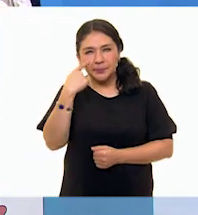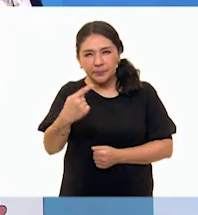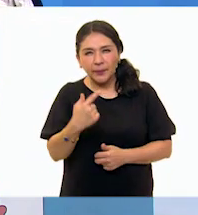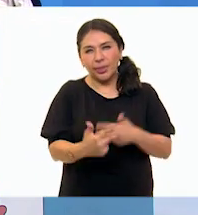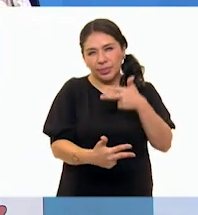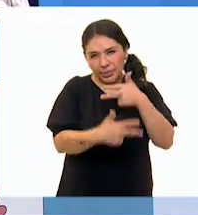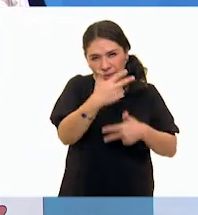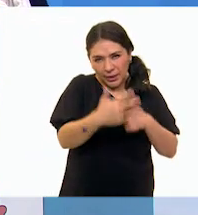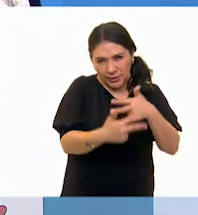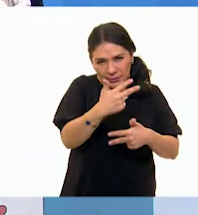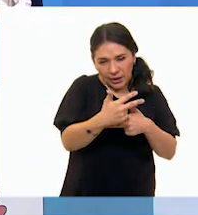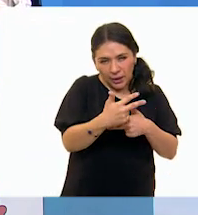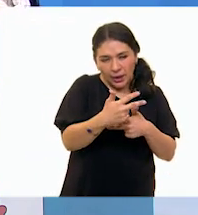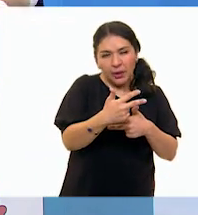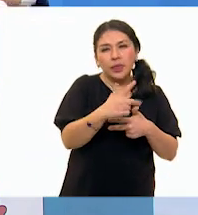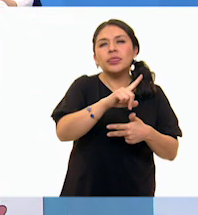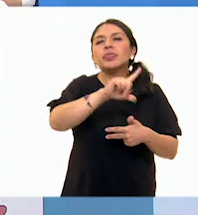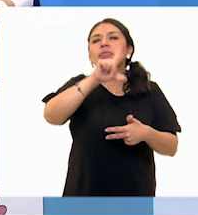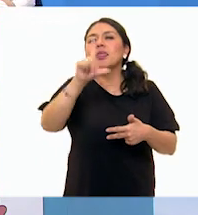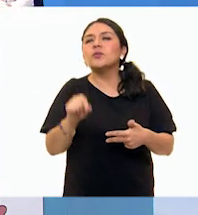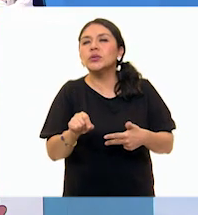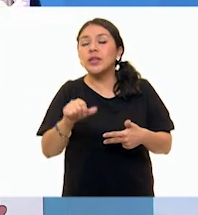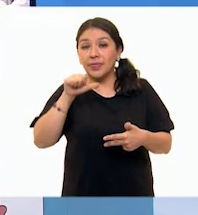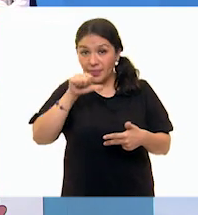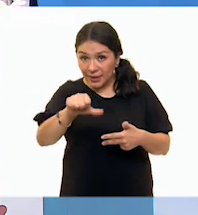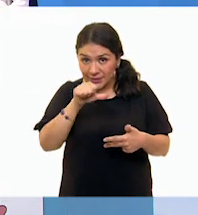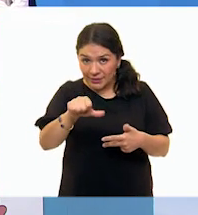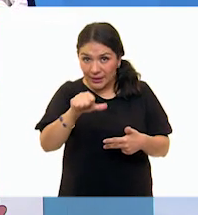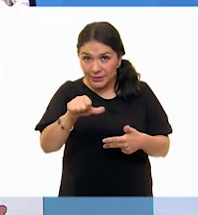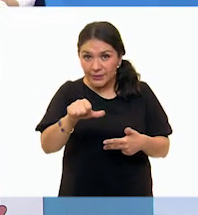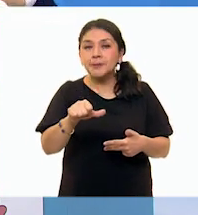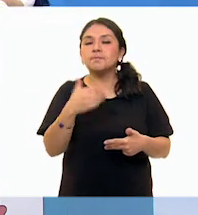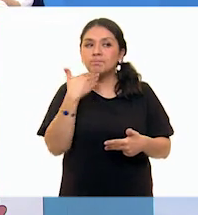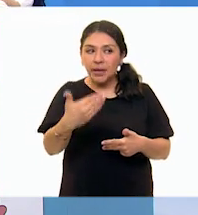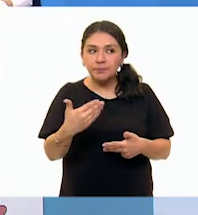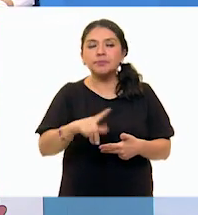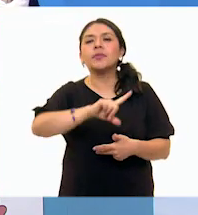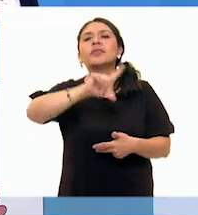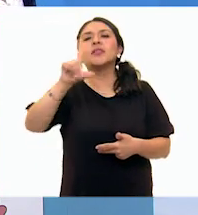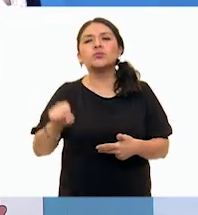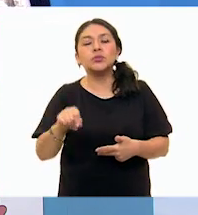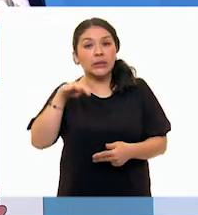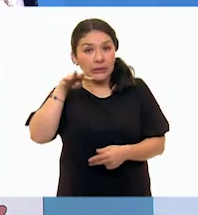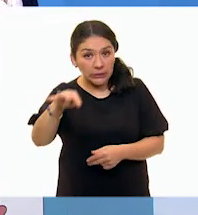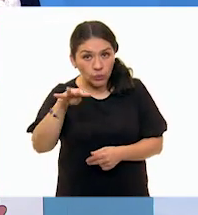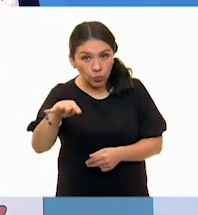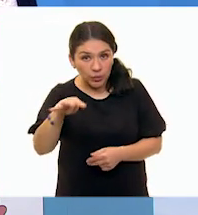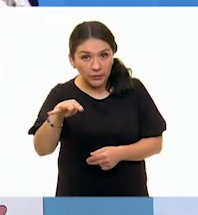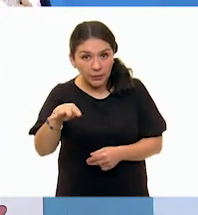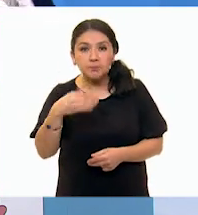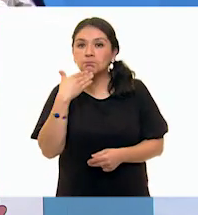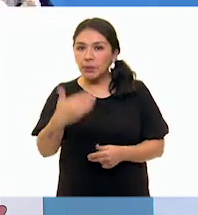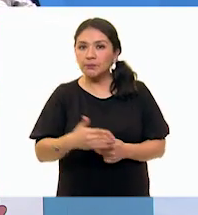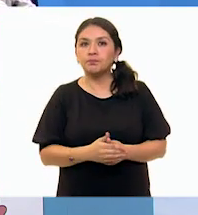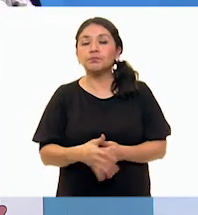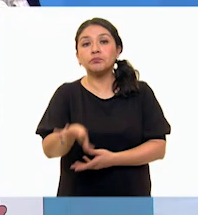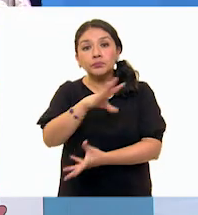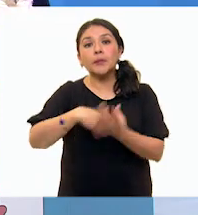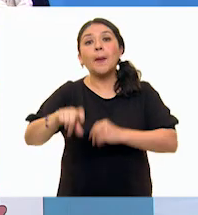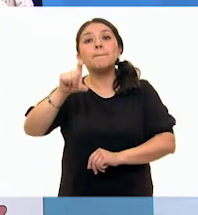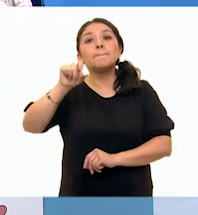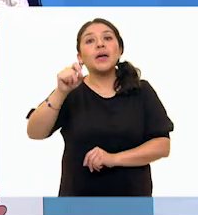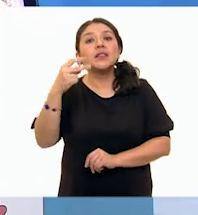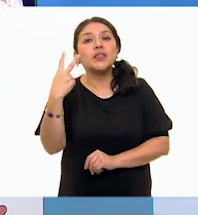13. 13. Y luego, Ale, 16. 16, bien. 19. Bien.